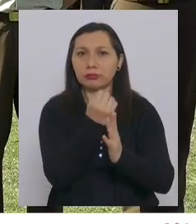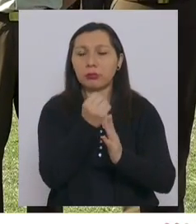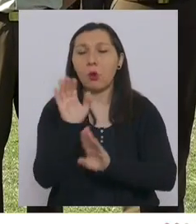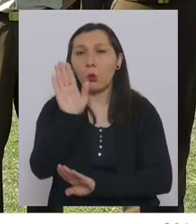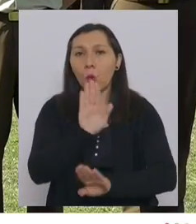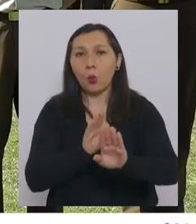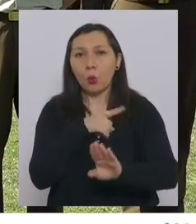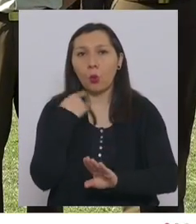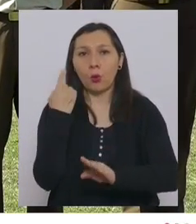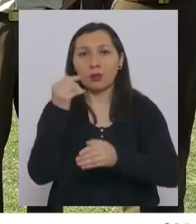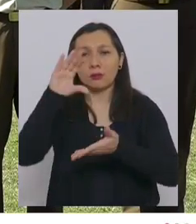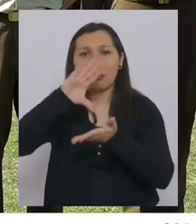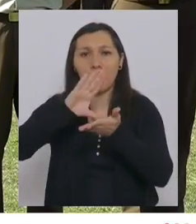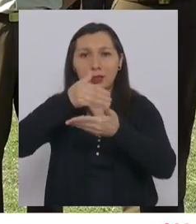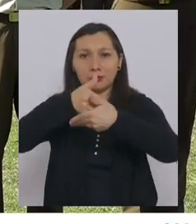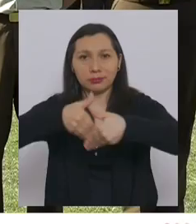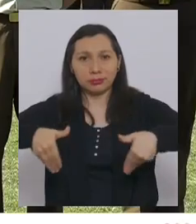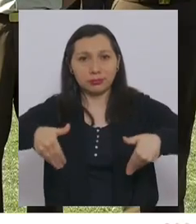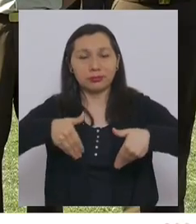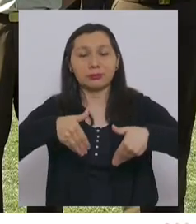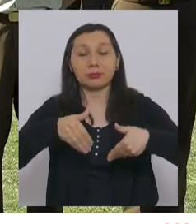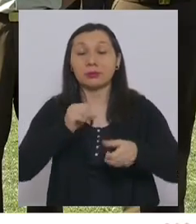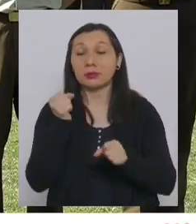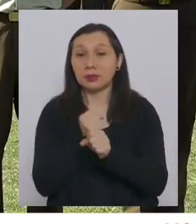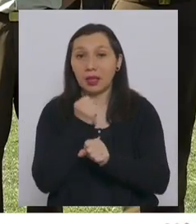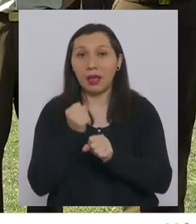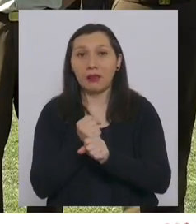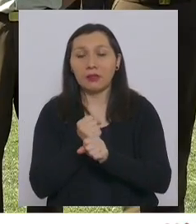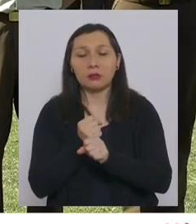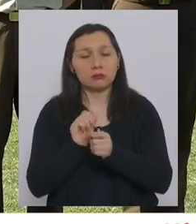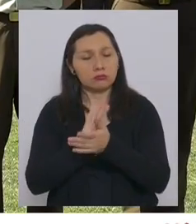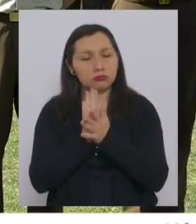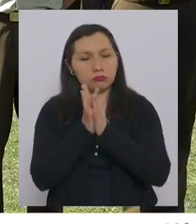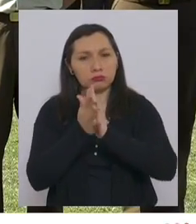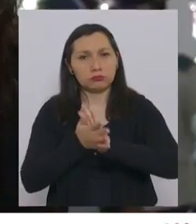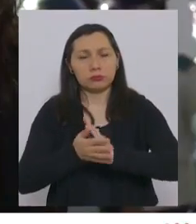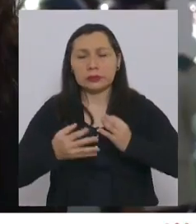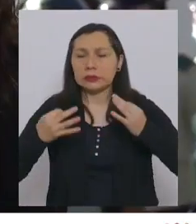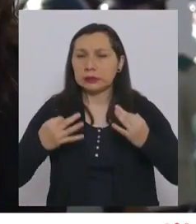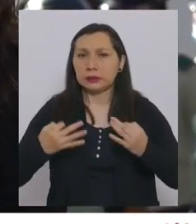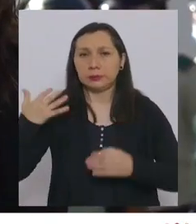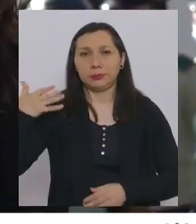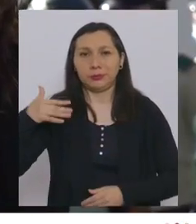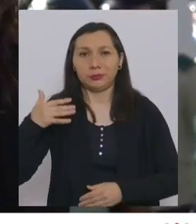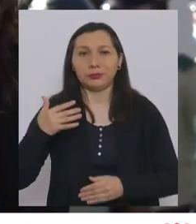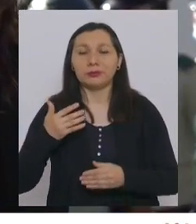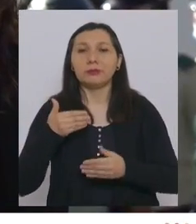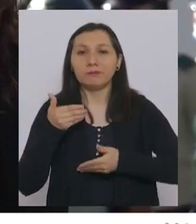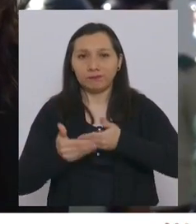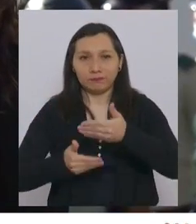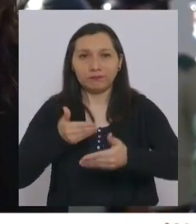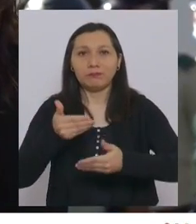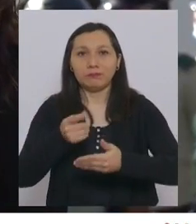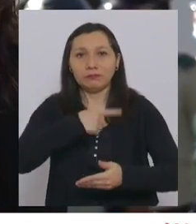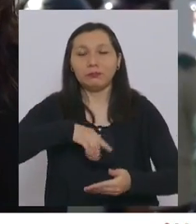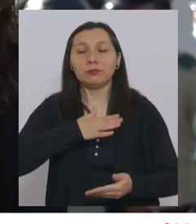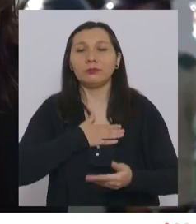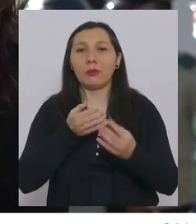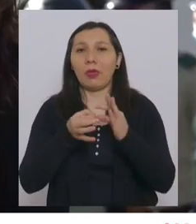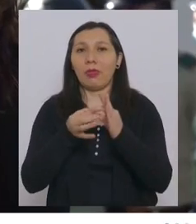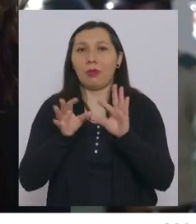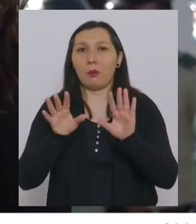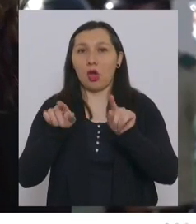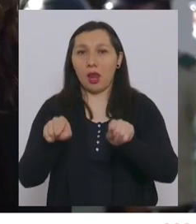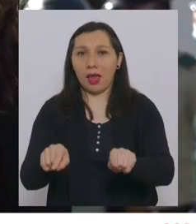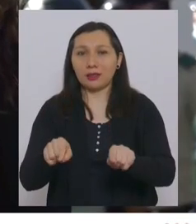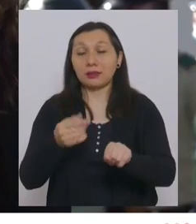proteger nuestras fronteras. Tareas que son absolutamente esenciales para el funcionamiento de nuestra democracia